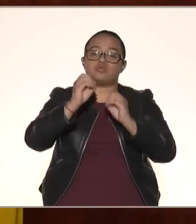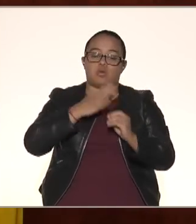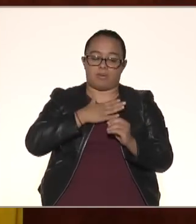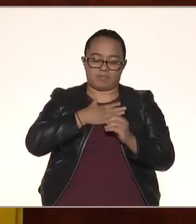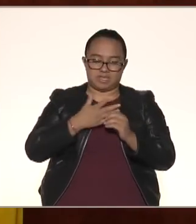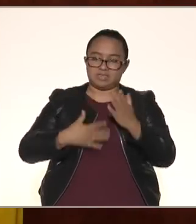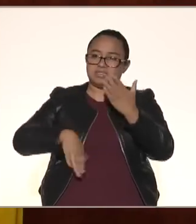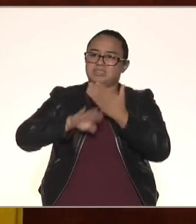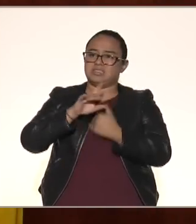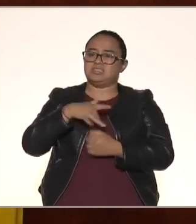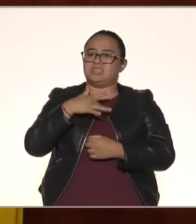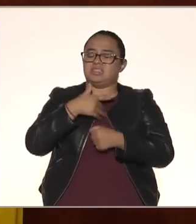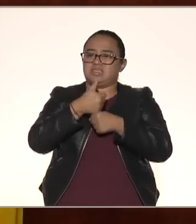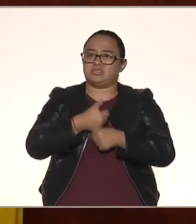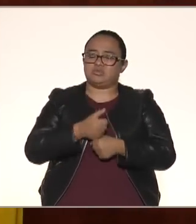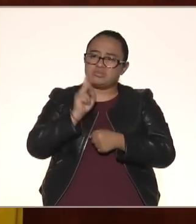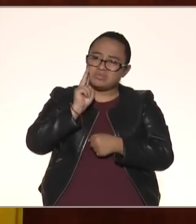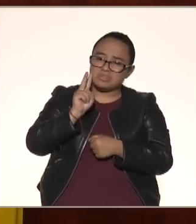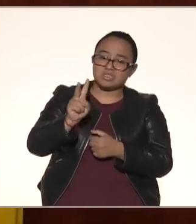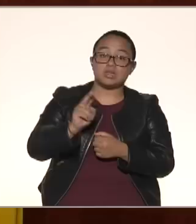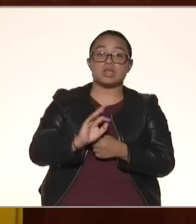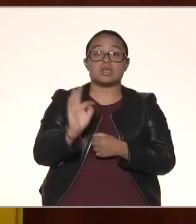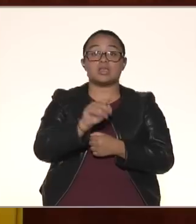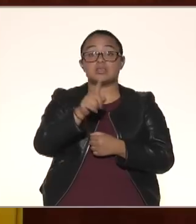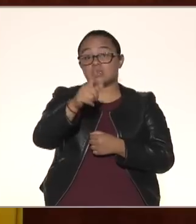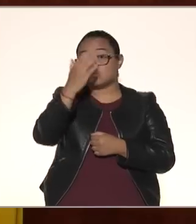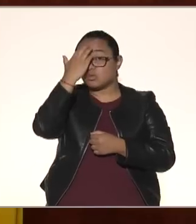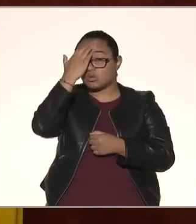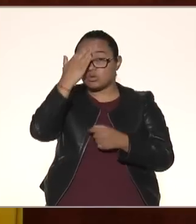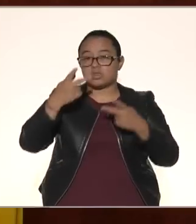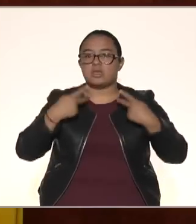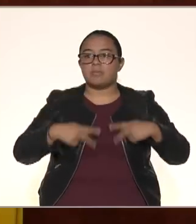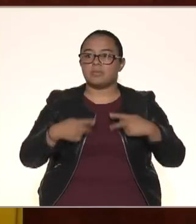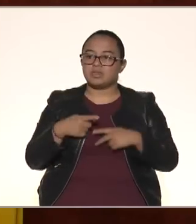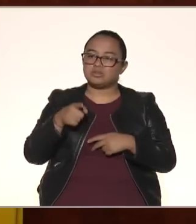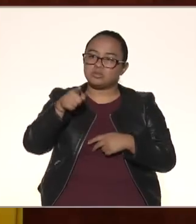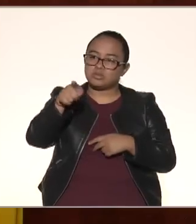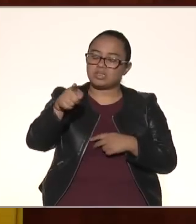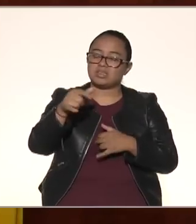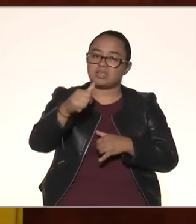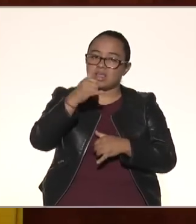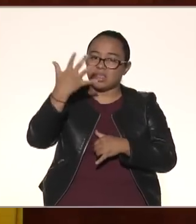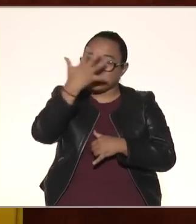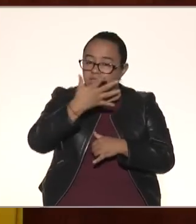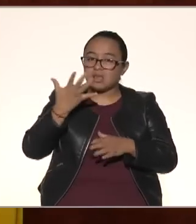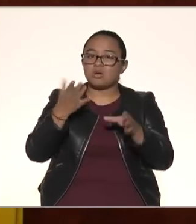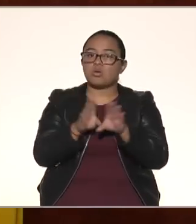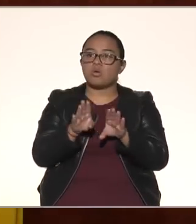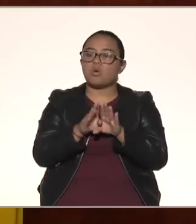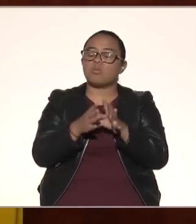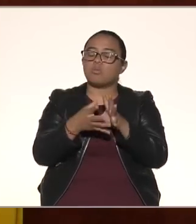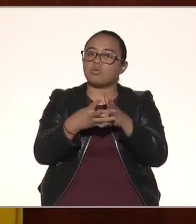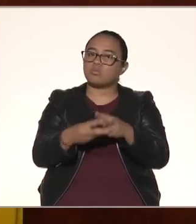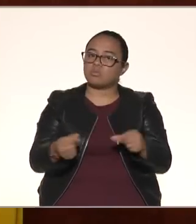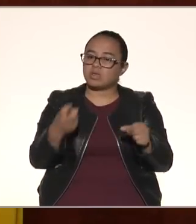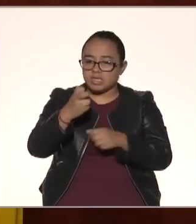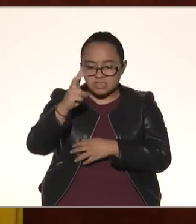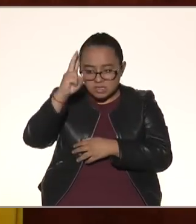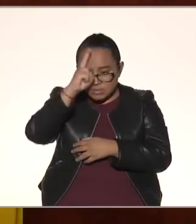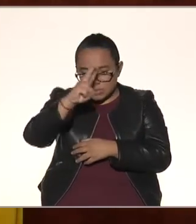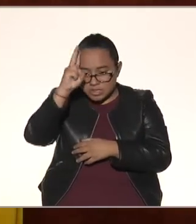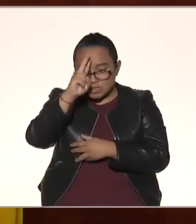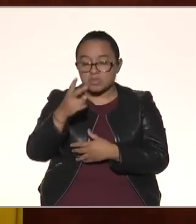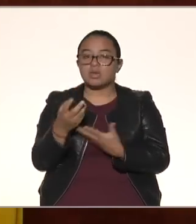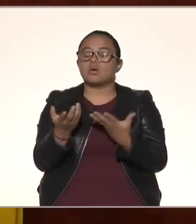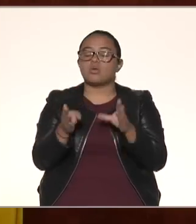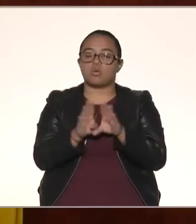se lo pierdan porque si ustedes están en esa situación, si conocen a alguien que la haya vivido, cuéntenos cómo es que lograron salir de ella, las soluciones que